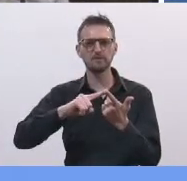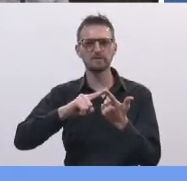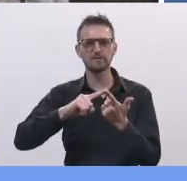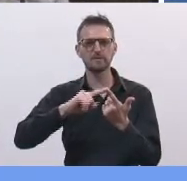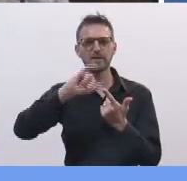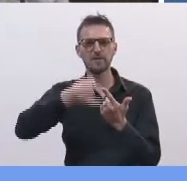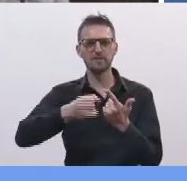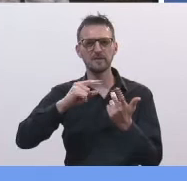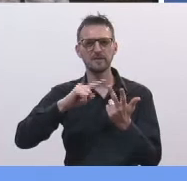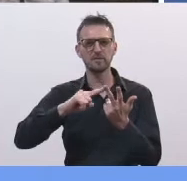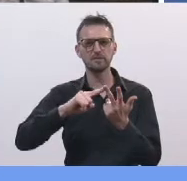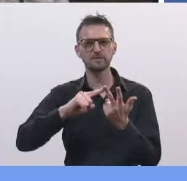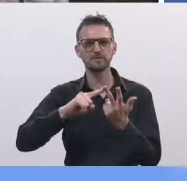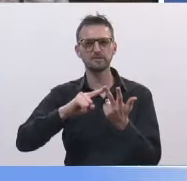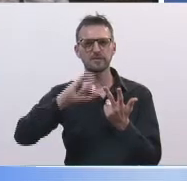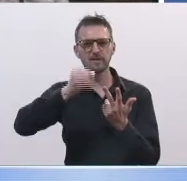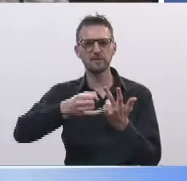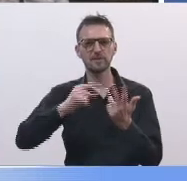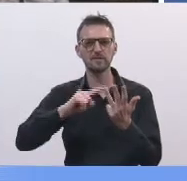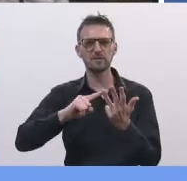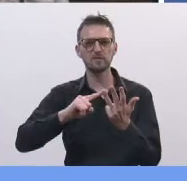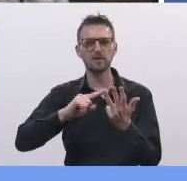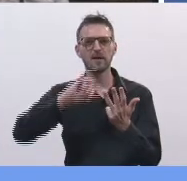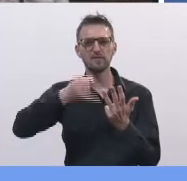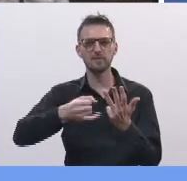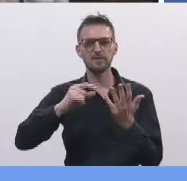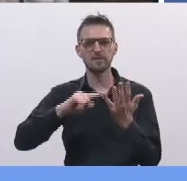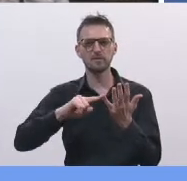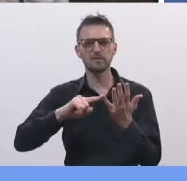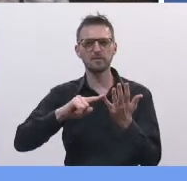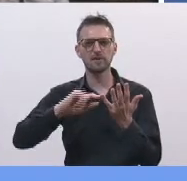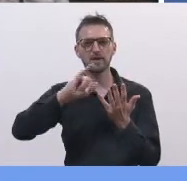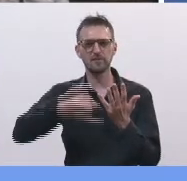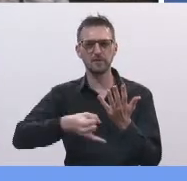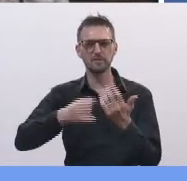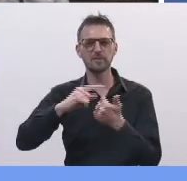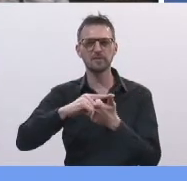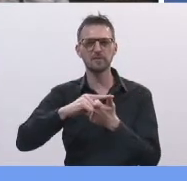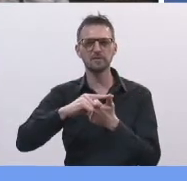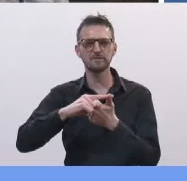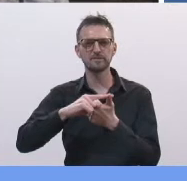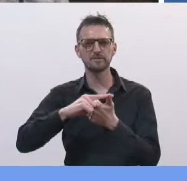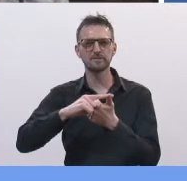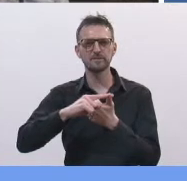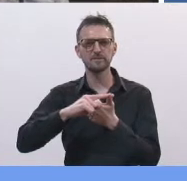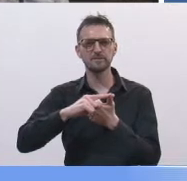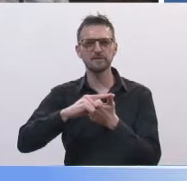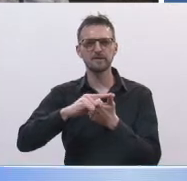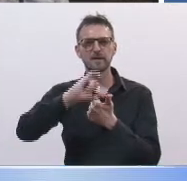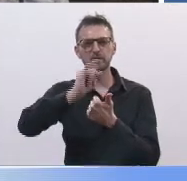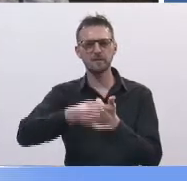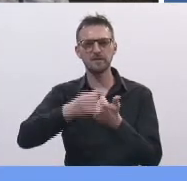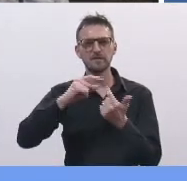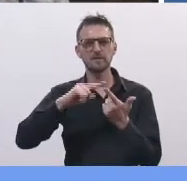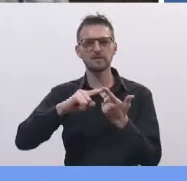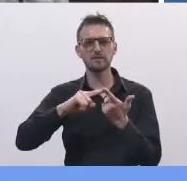afirmativo, Jacopo afirmativo, Jiménez afirmativo, Gladys González afirmativo, María Teresa González afirmativo, Nancy